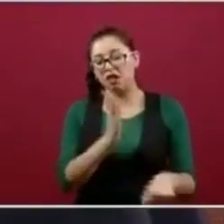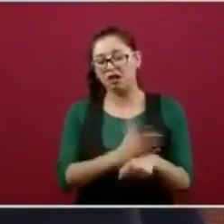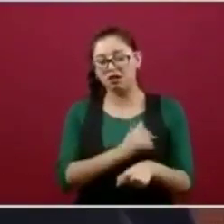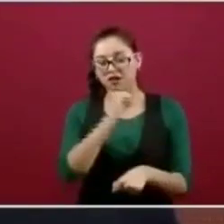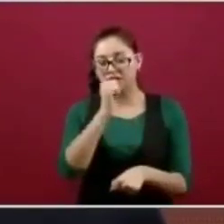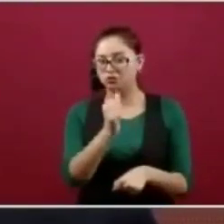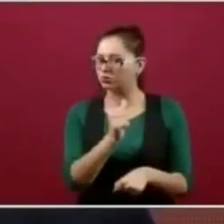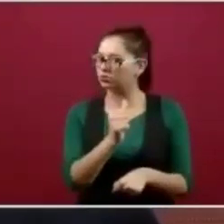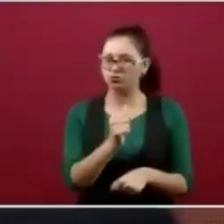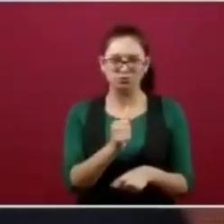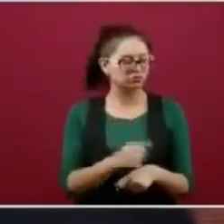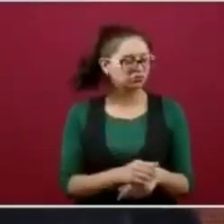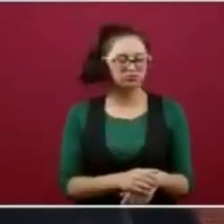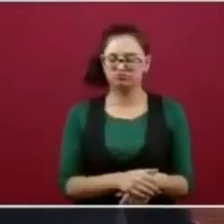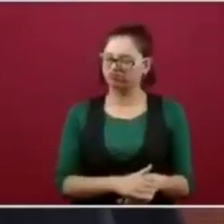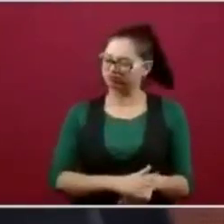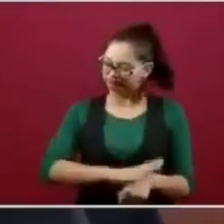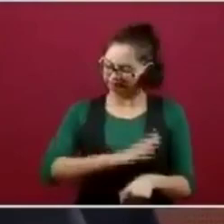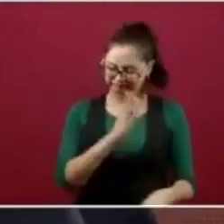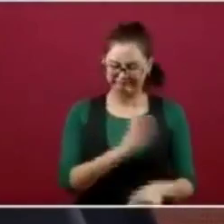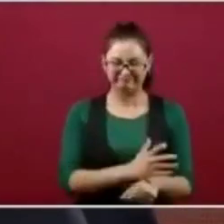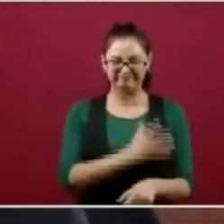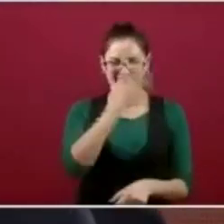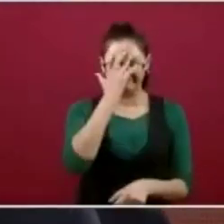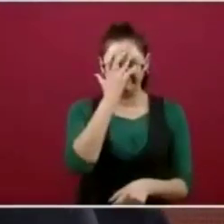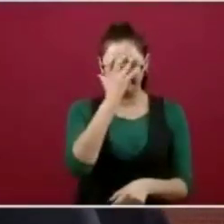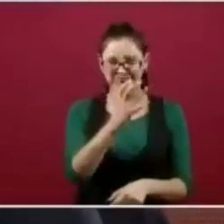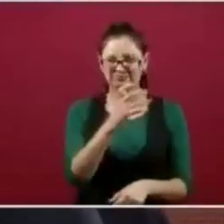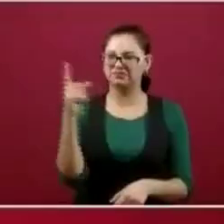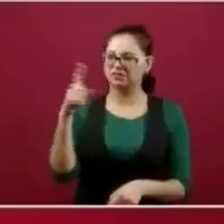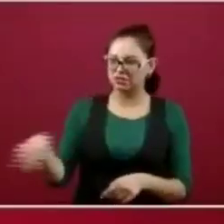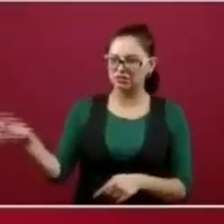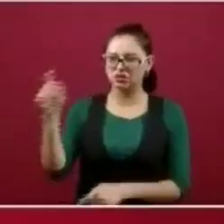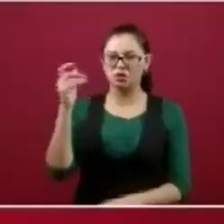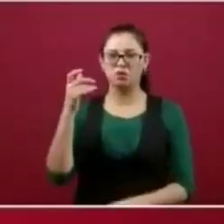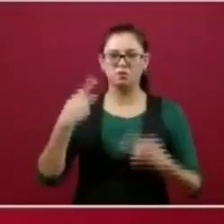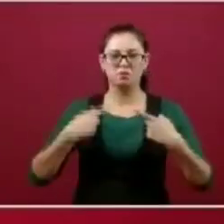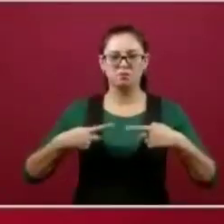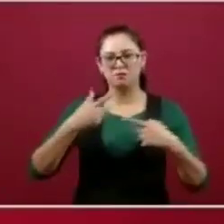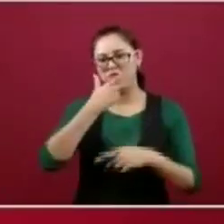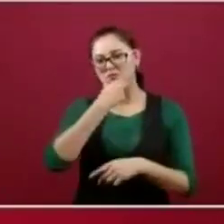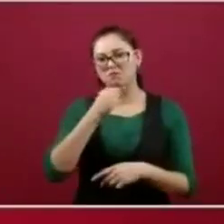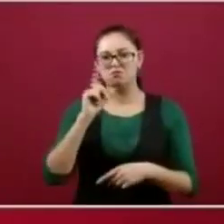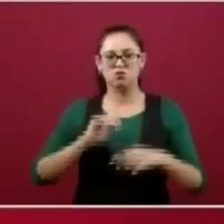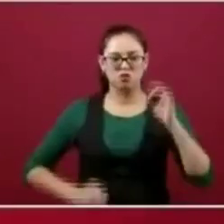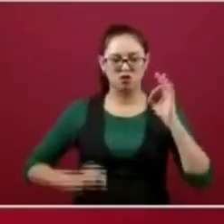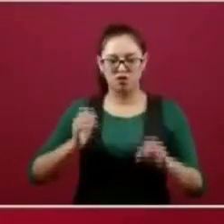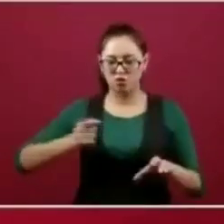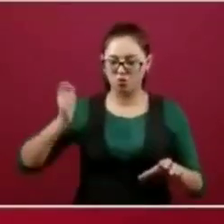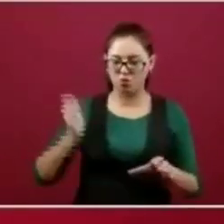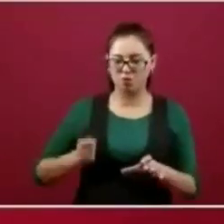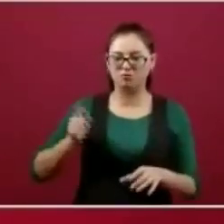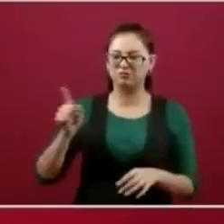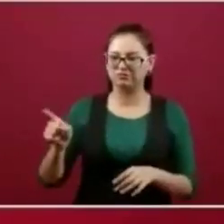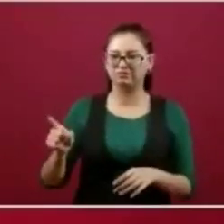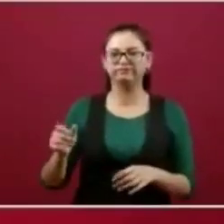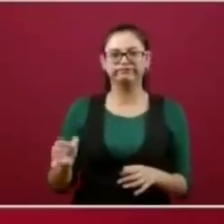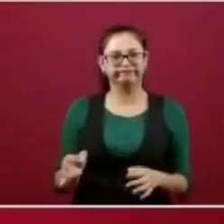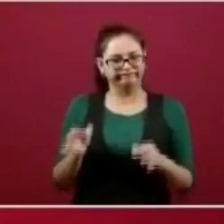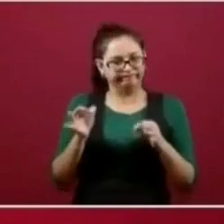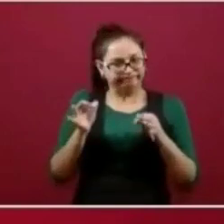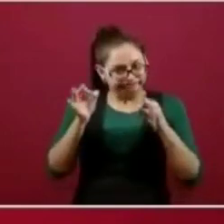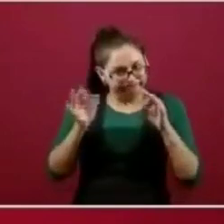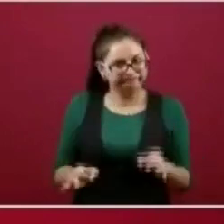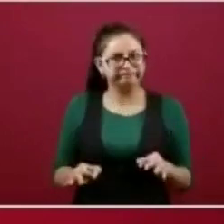que los jueces actúen con rectitud, que no sean corruptos.